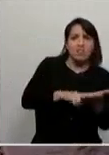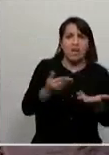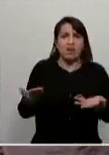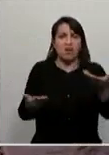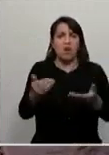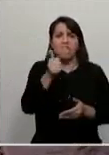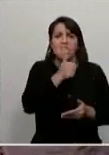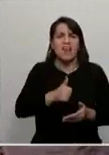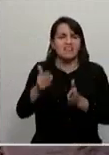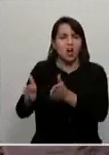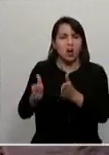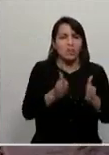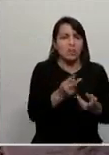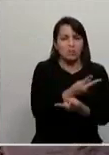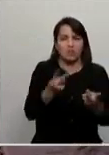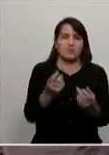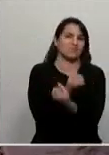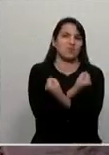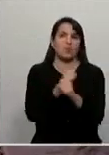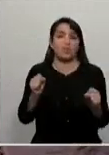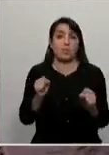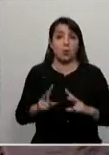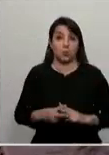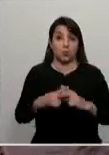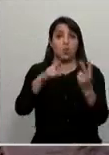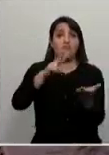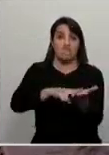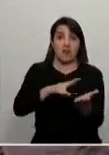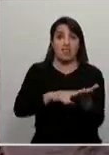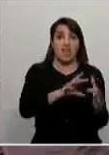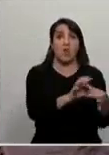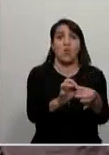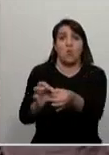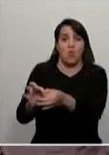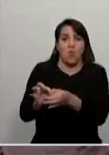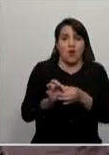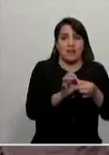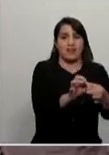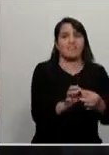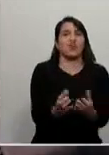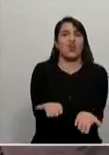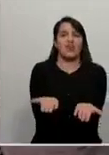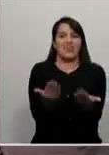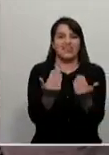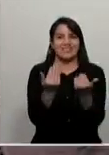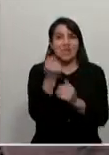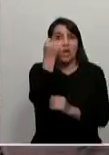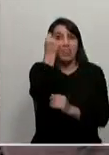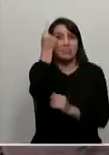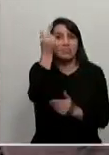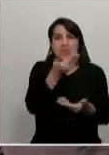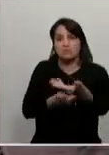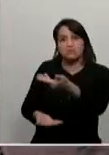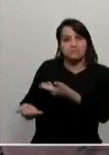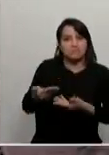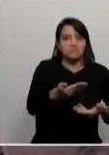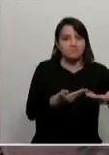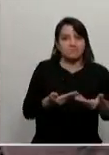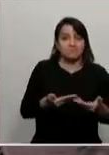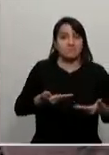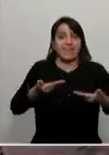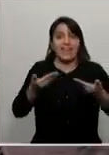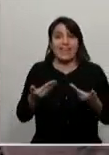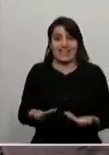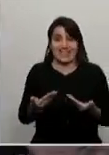los siguientes pasos dentro de lo que es este trabajo de la Convención Constitucional, que termina con la entrega del texto final el 4 de julio, tengo entendido,